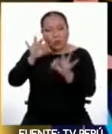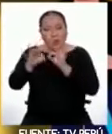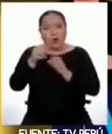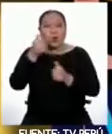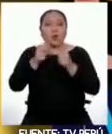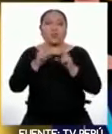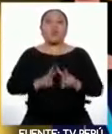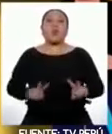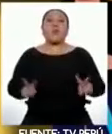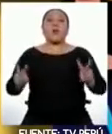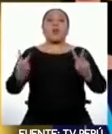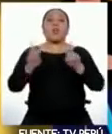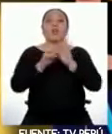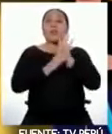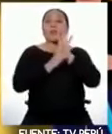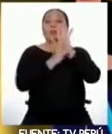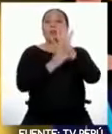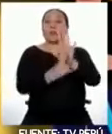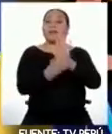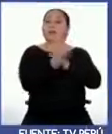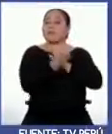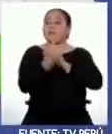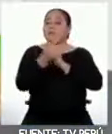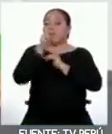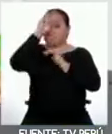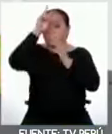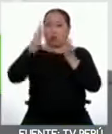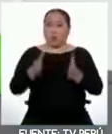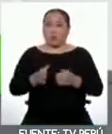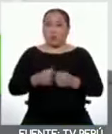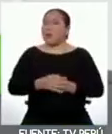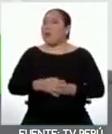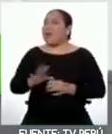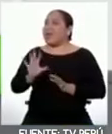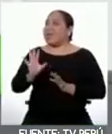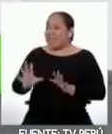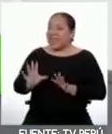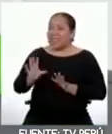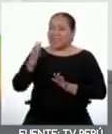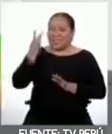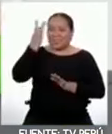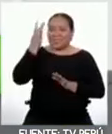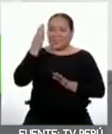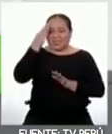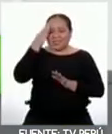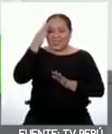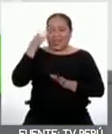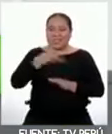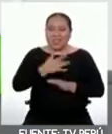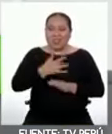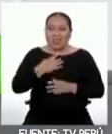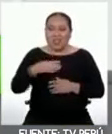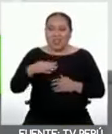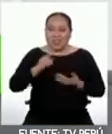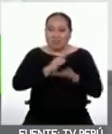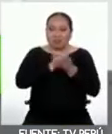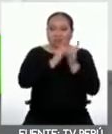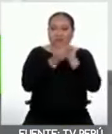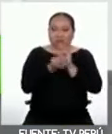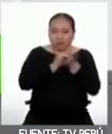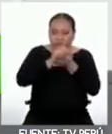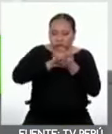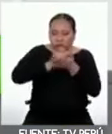los valores que nos representan como peruanos y peruanas. Genial, ya siento que nos estamos convirtiendo en dramaturgas y dramaturgos con